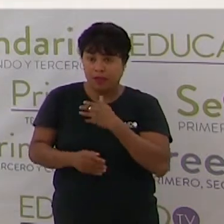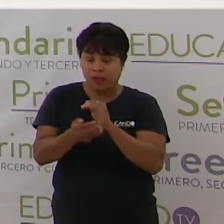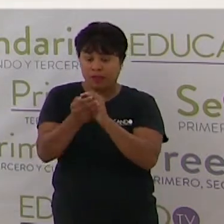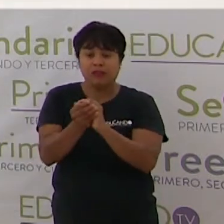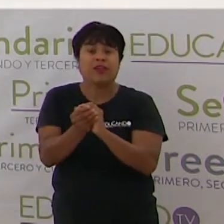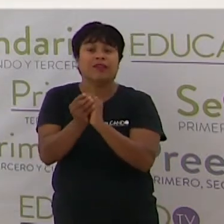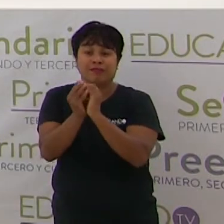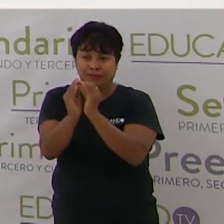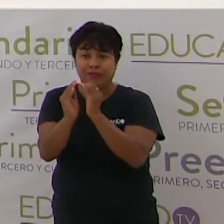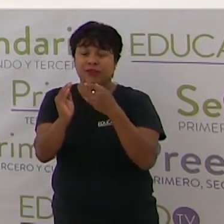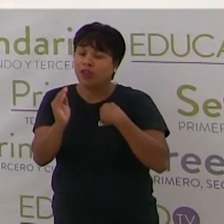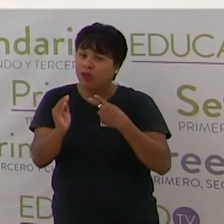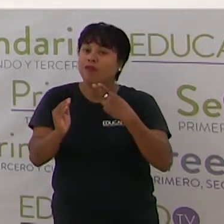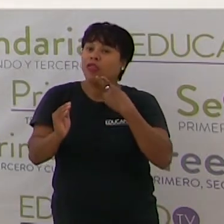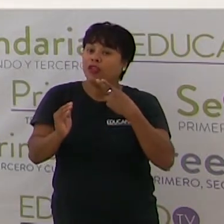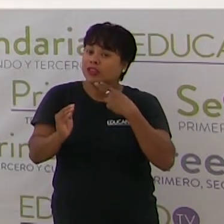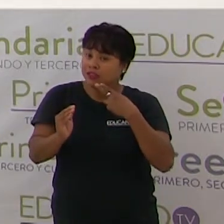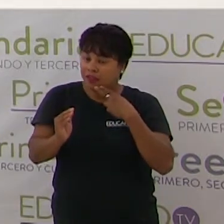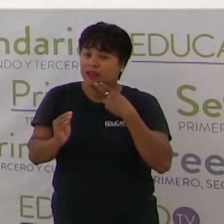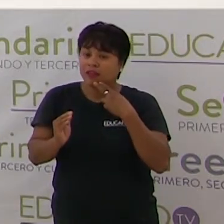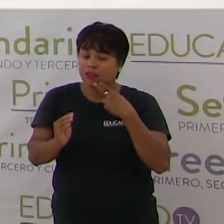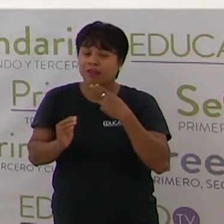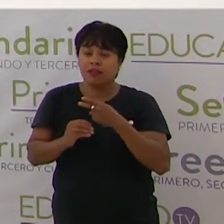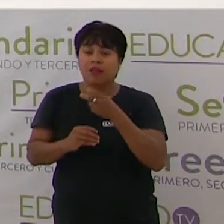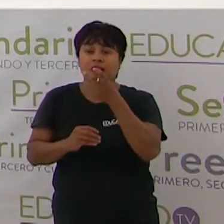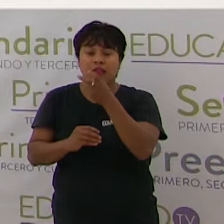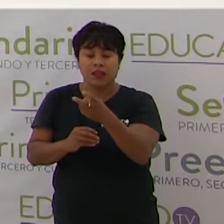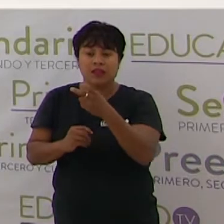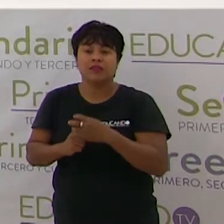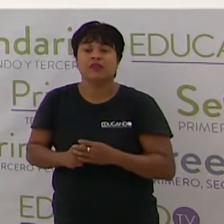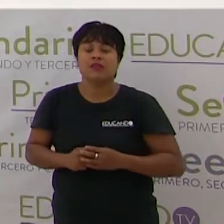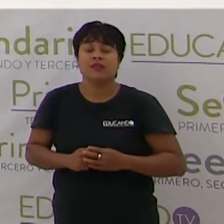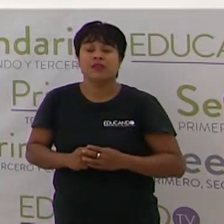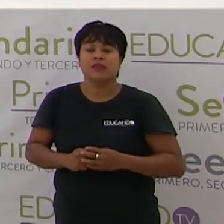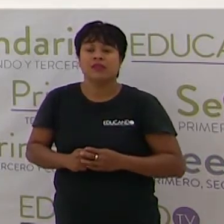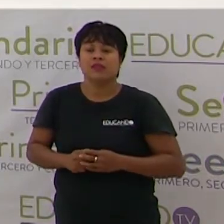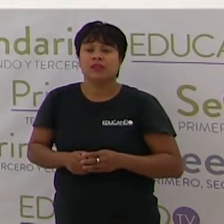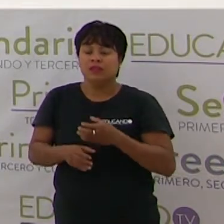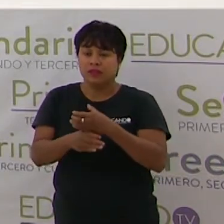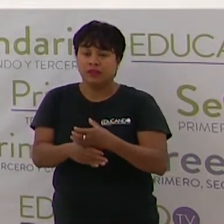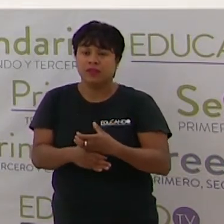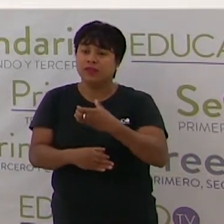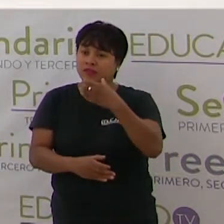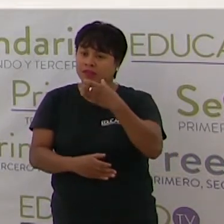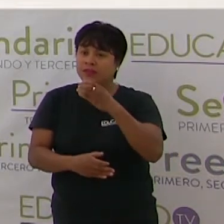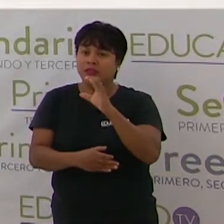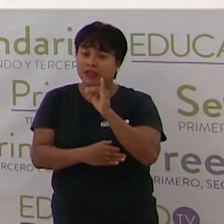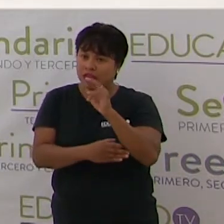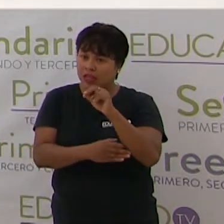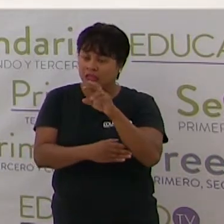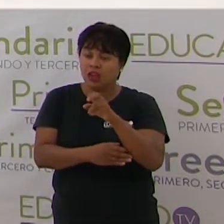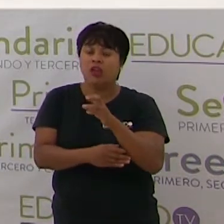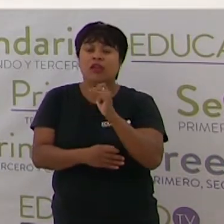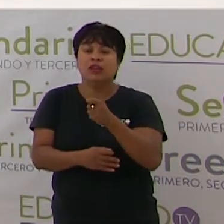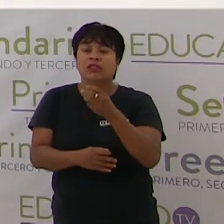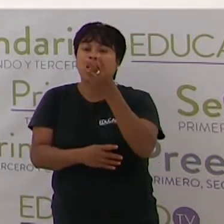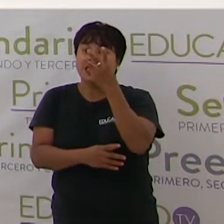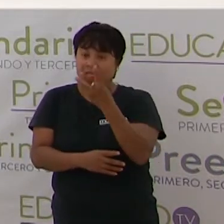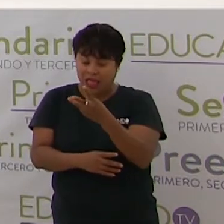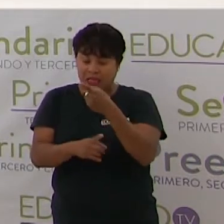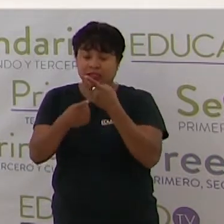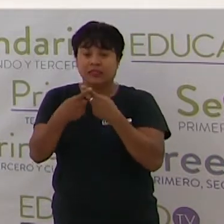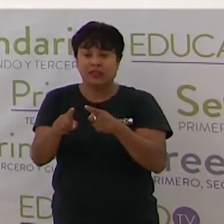a estar utilizando también lo que es este cilindro que tenemos aquí. Está dividido en 3